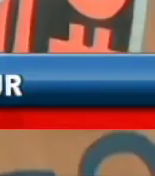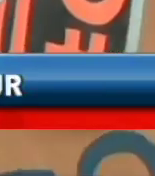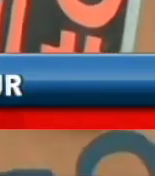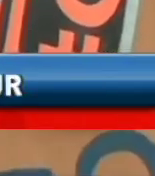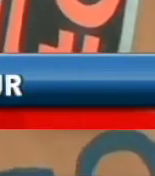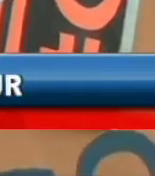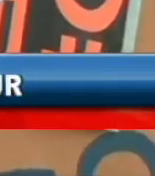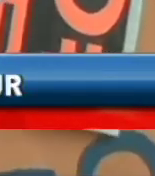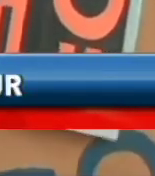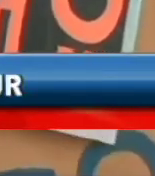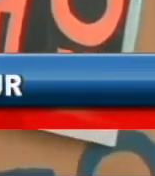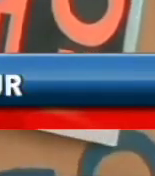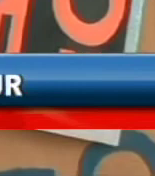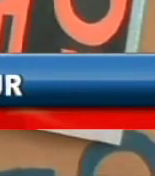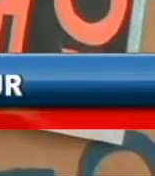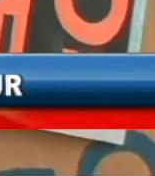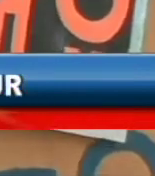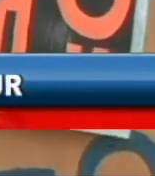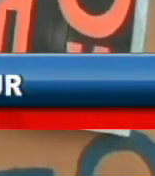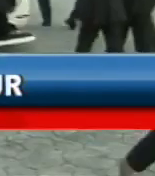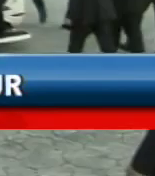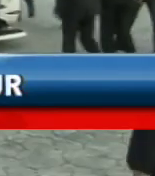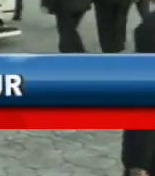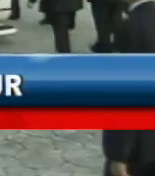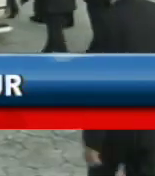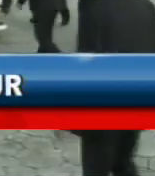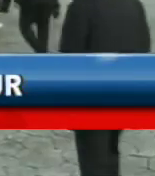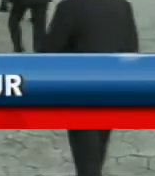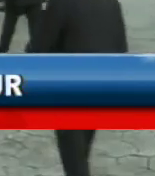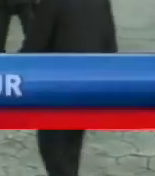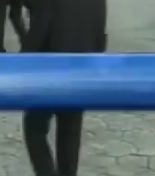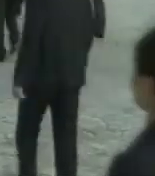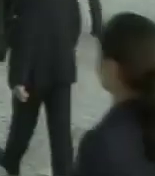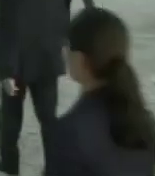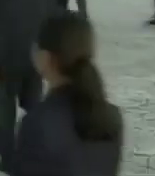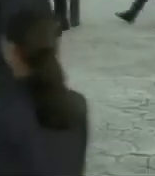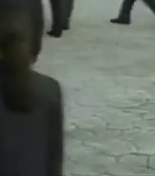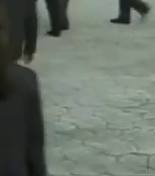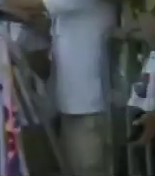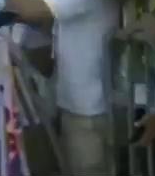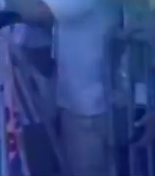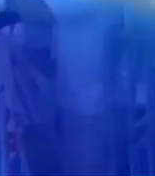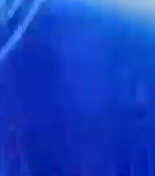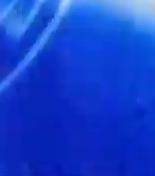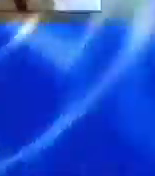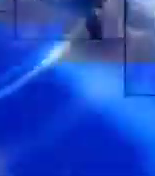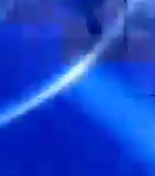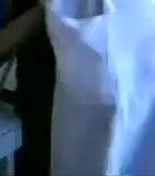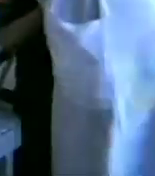Más allá del Vaticano, Santo Padre promueve la fe ante miles de fieles.